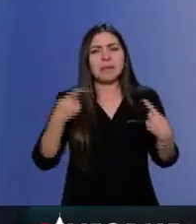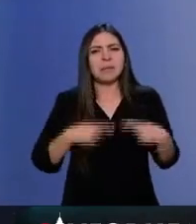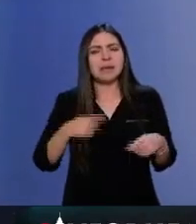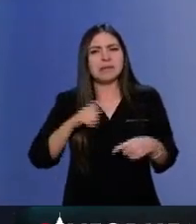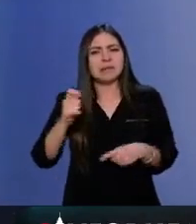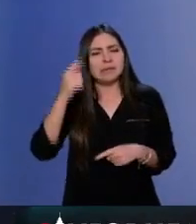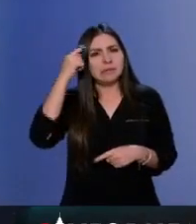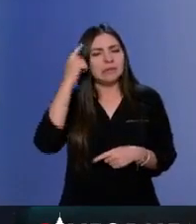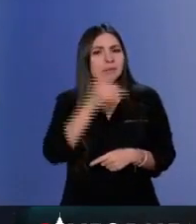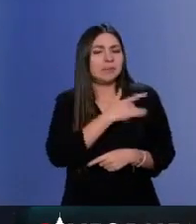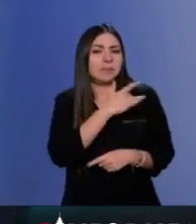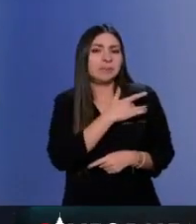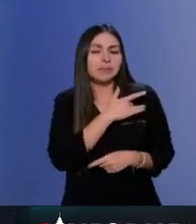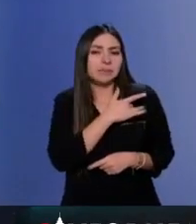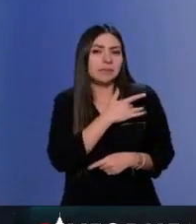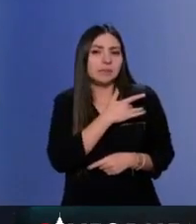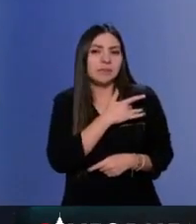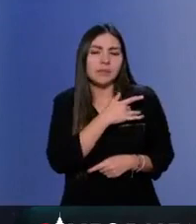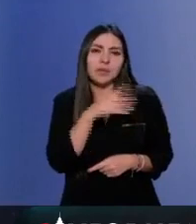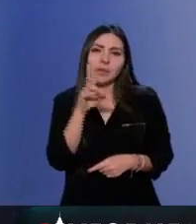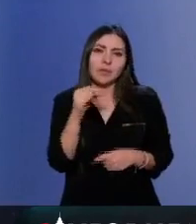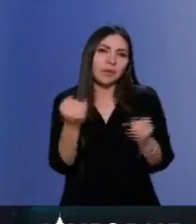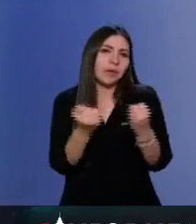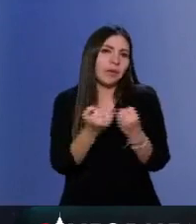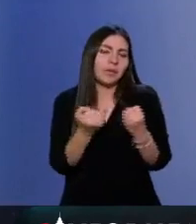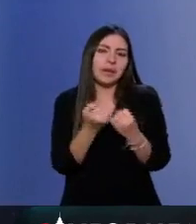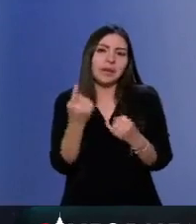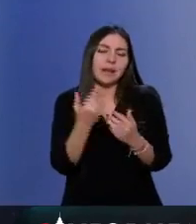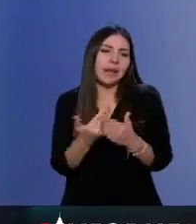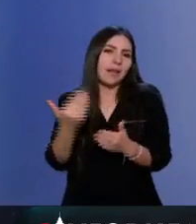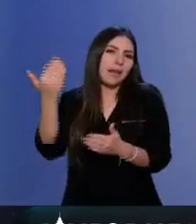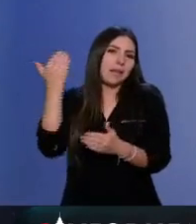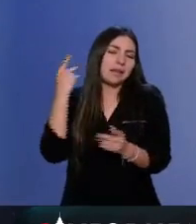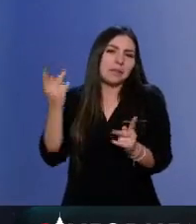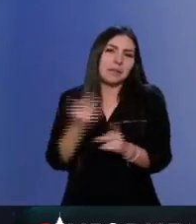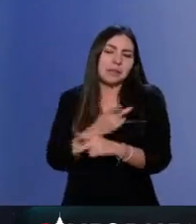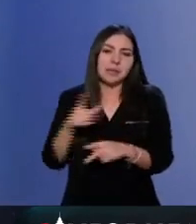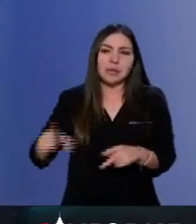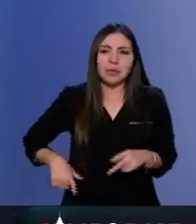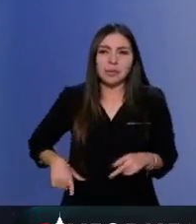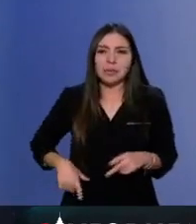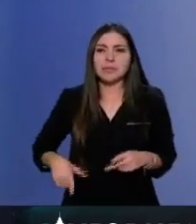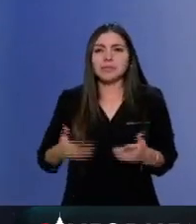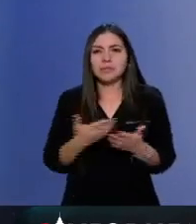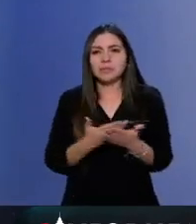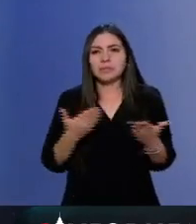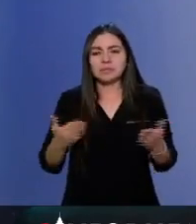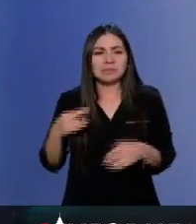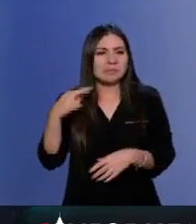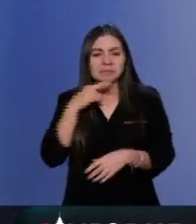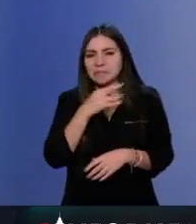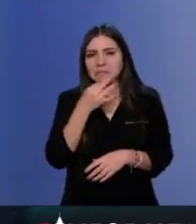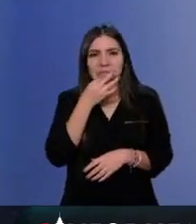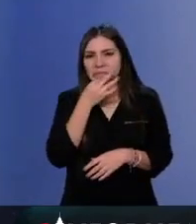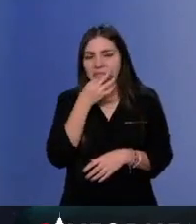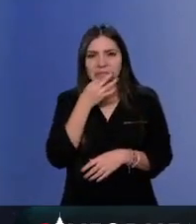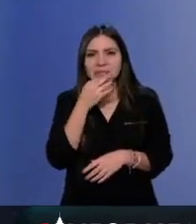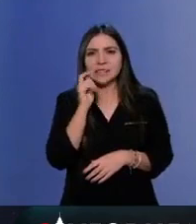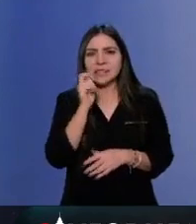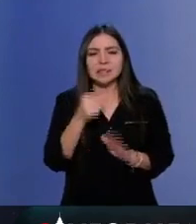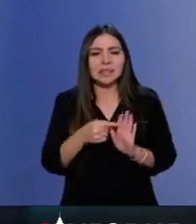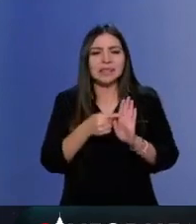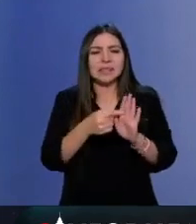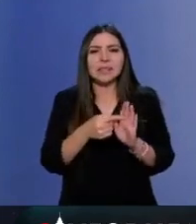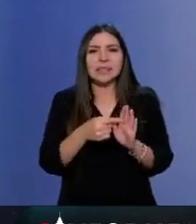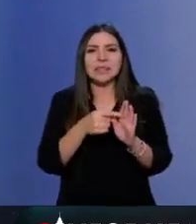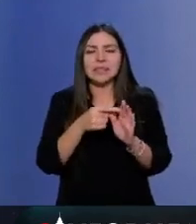mismo momento que en otras administraciones, creo yo, Jonathan. Hay una reacción muy inmediata frente a cosas como esta, y